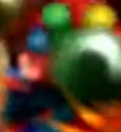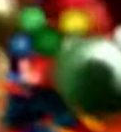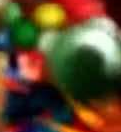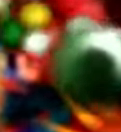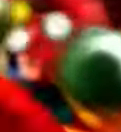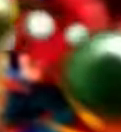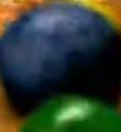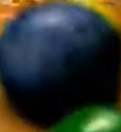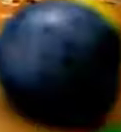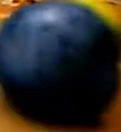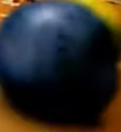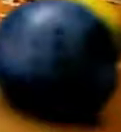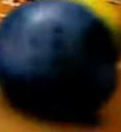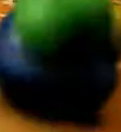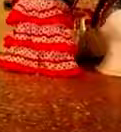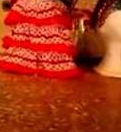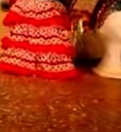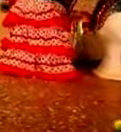Carnaval